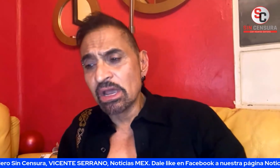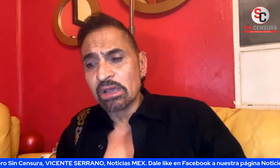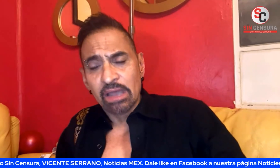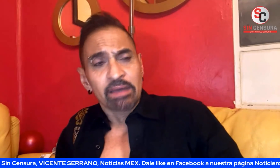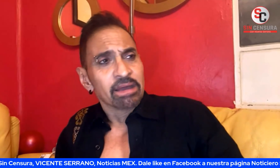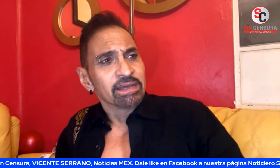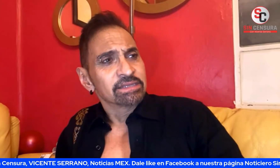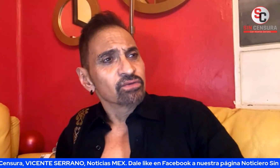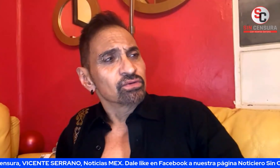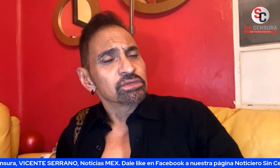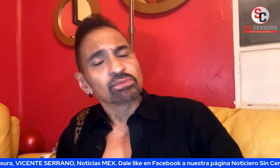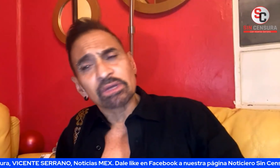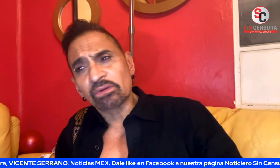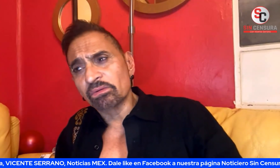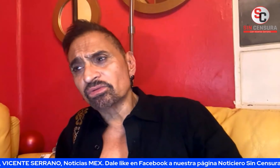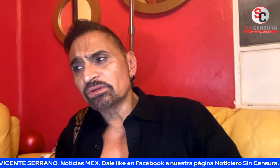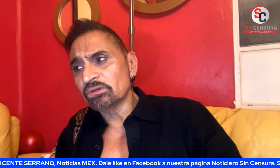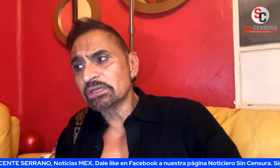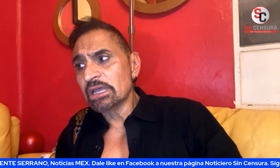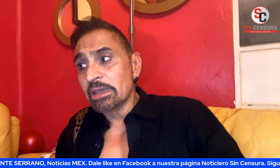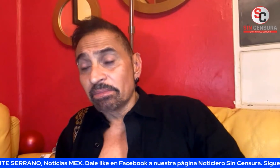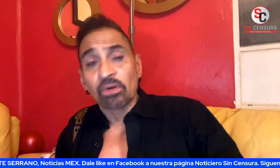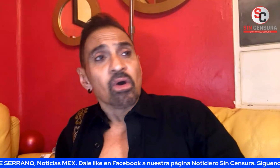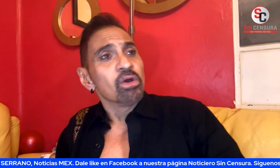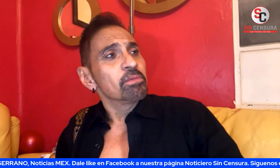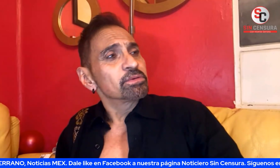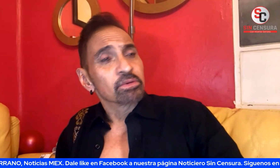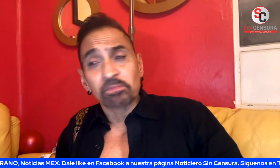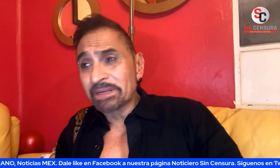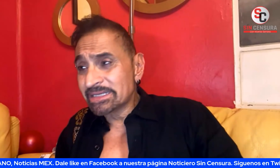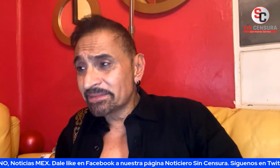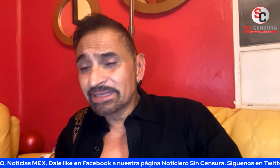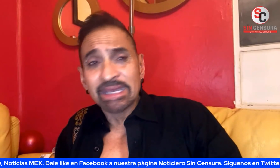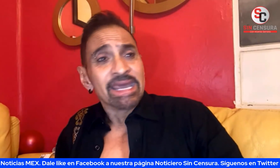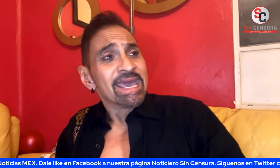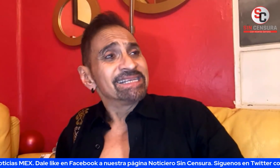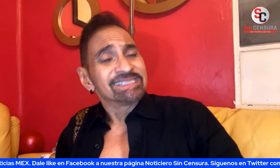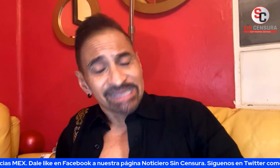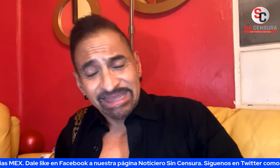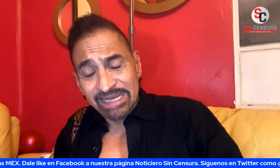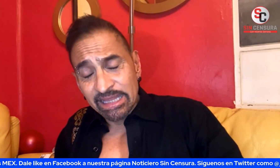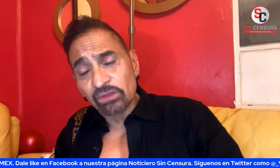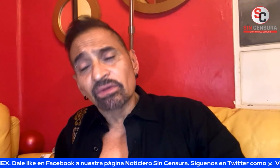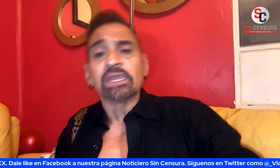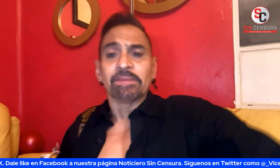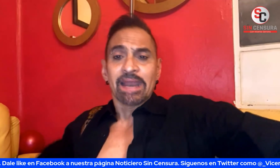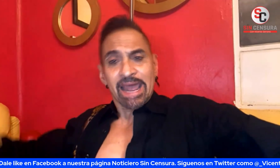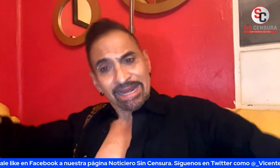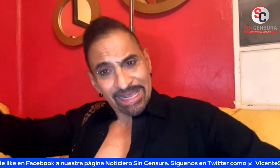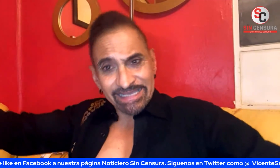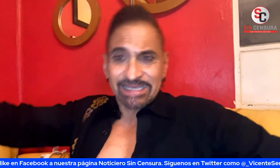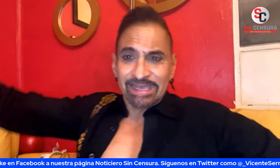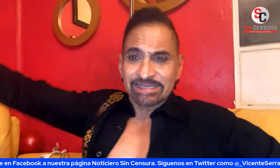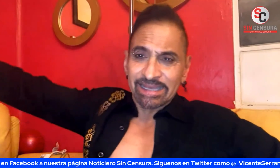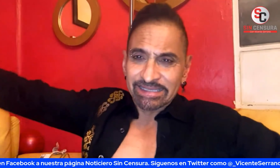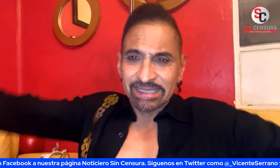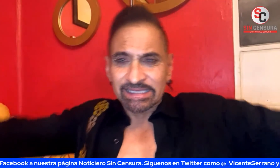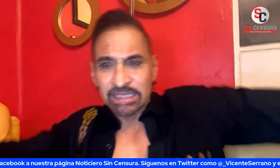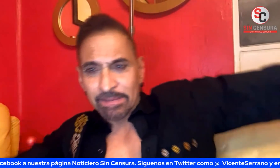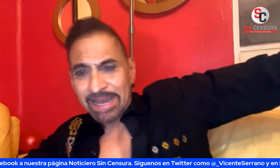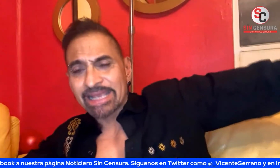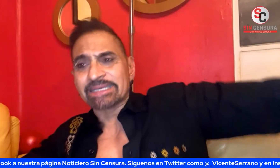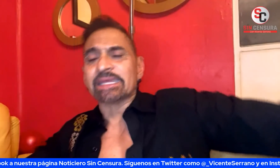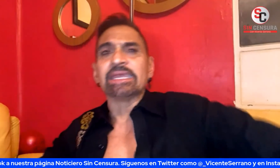largaron a Estados Unidos a buscar nuevos horizontes. Pero hoy López Obrador precisamente está tratando de nivelar